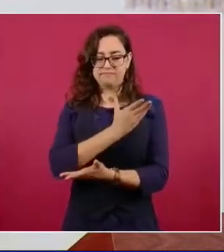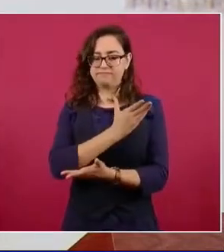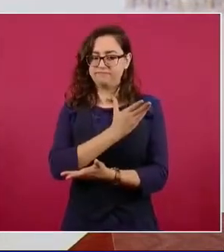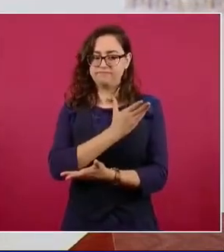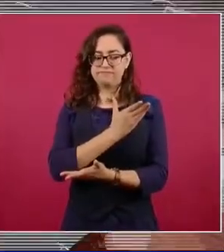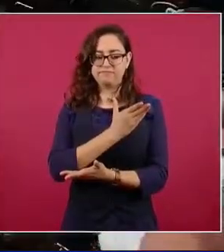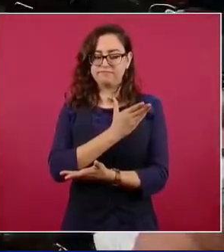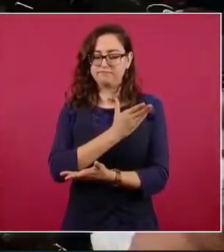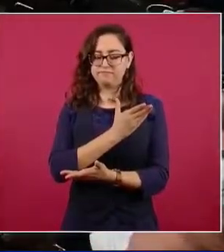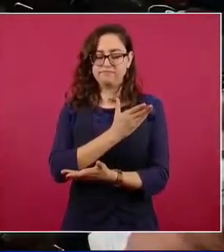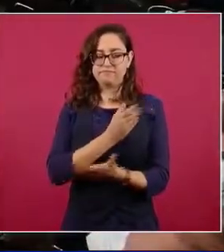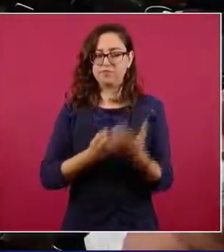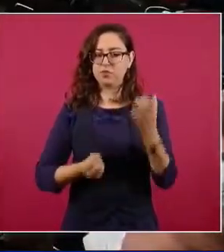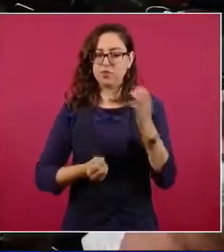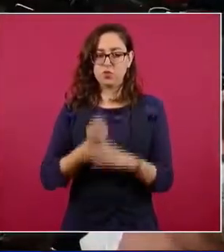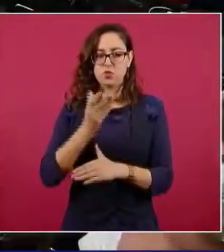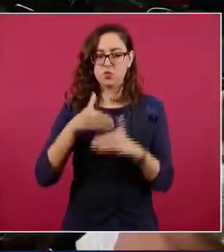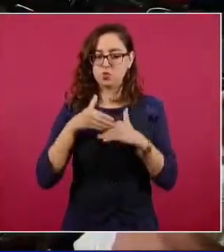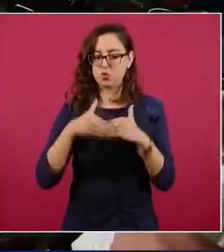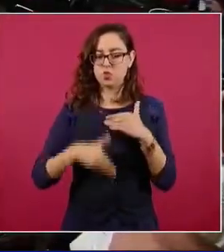se terminó.